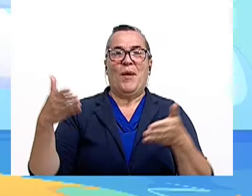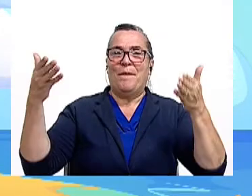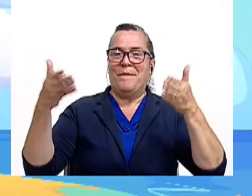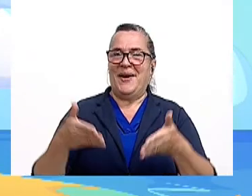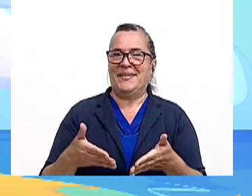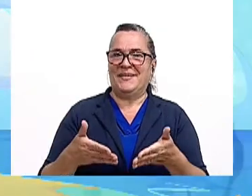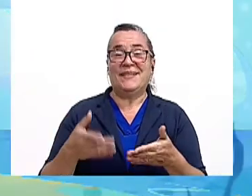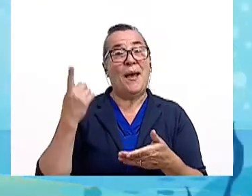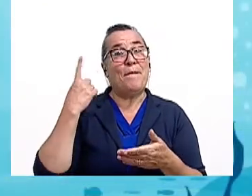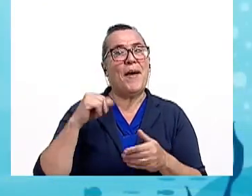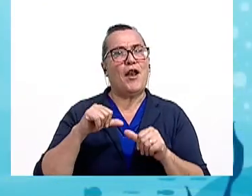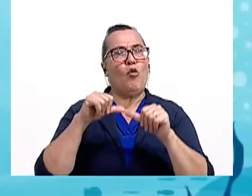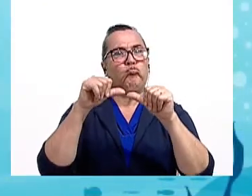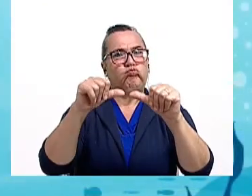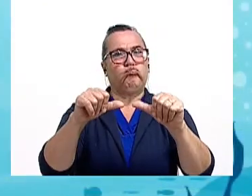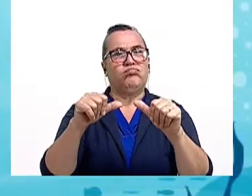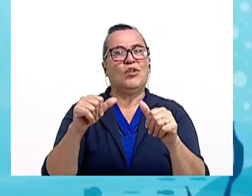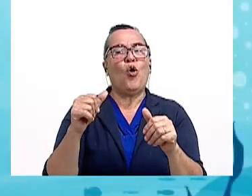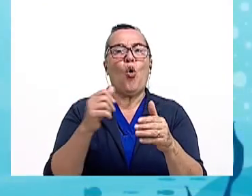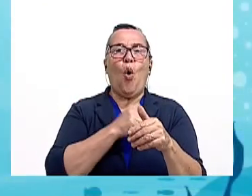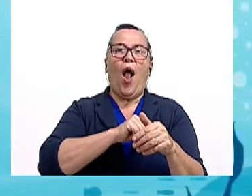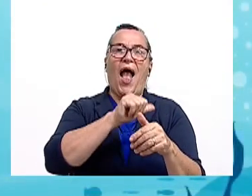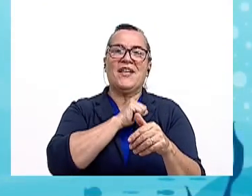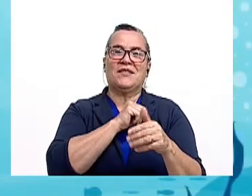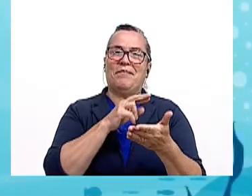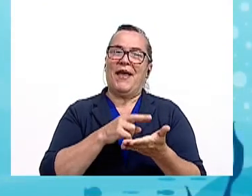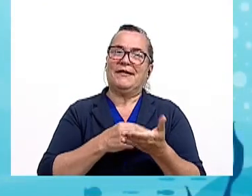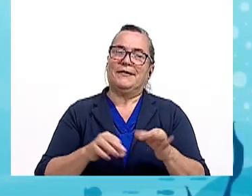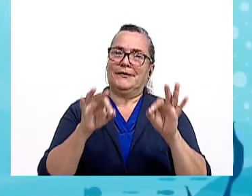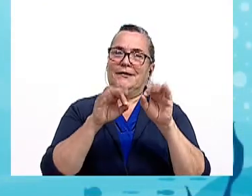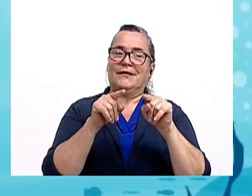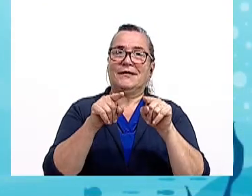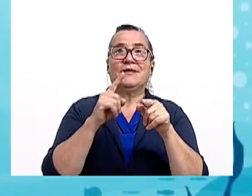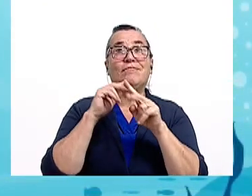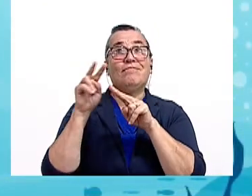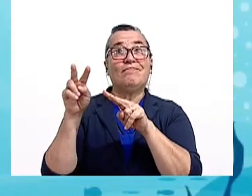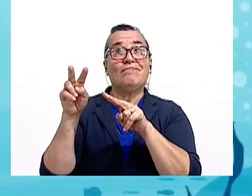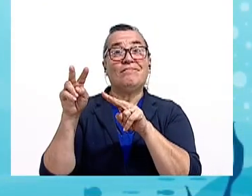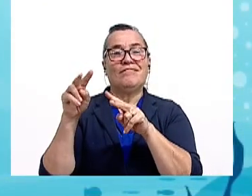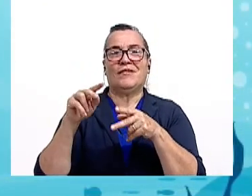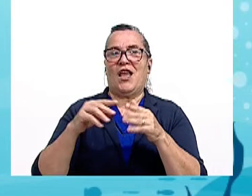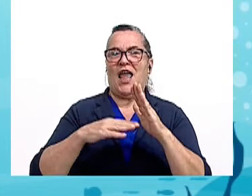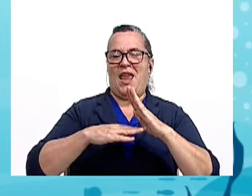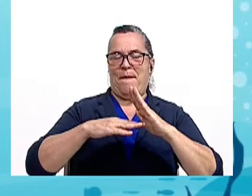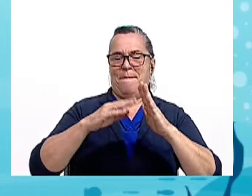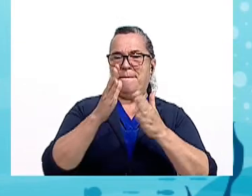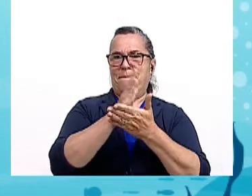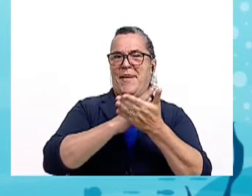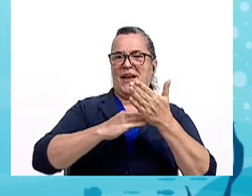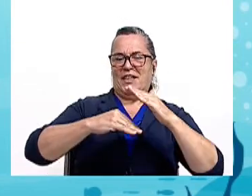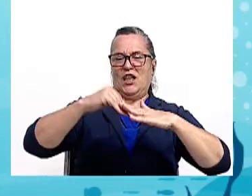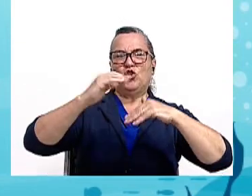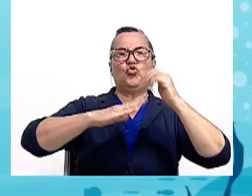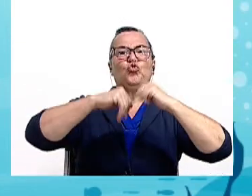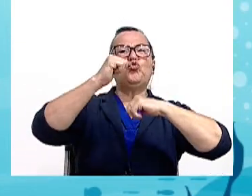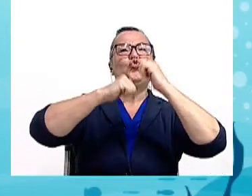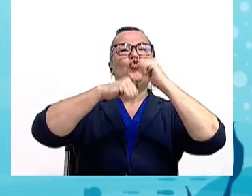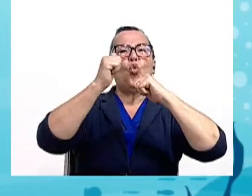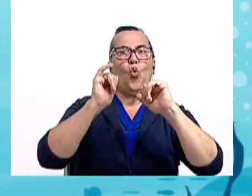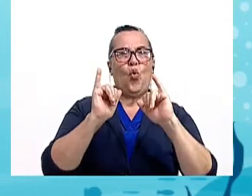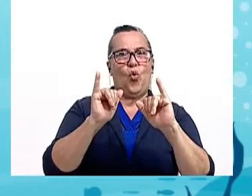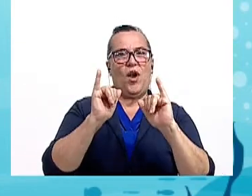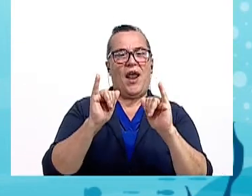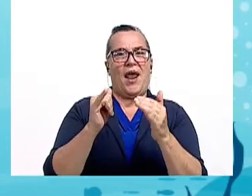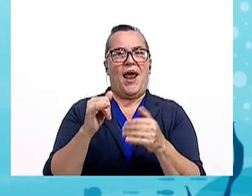presentación para continuar con los aspectos relevantes. Pues vamos a iniciar con la parte de la estructura. Pues